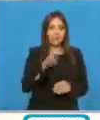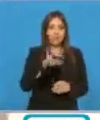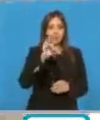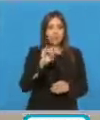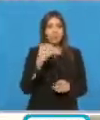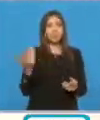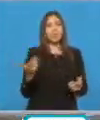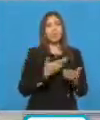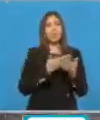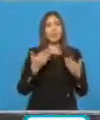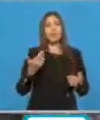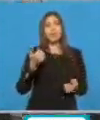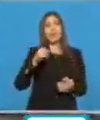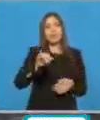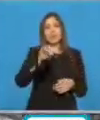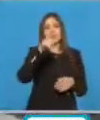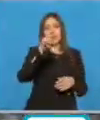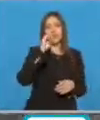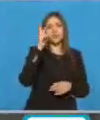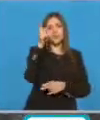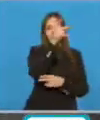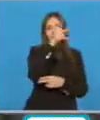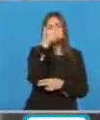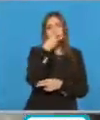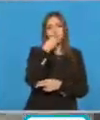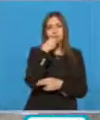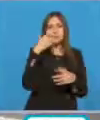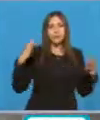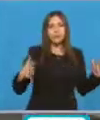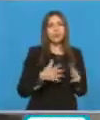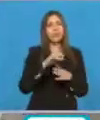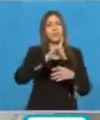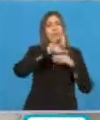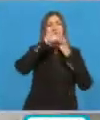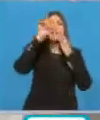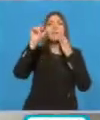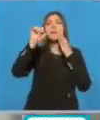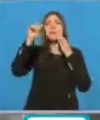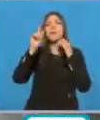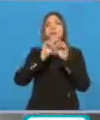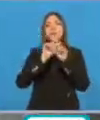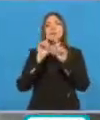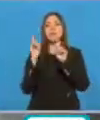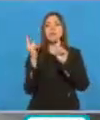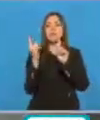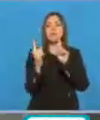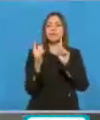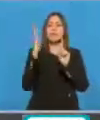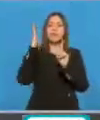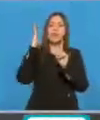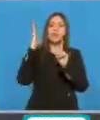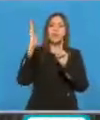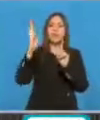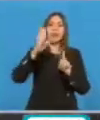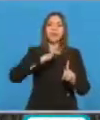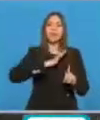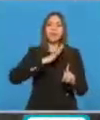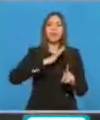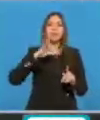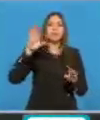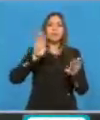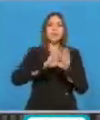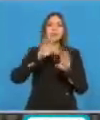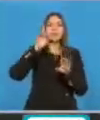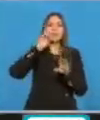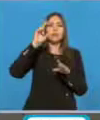Ya nos llevamos así, tío Alberto. Bueno, entonces acá, de repente de este lado, tenemos un escudo de armas